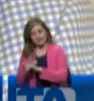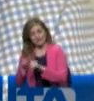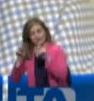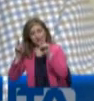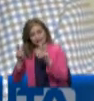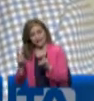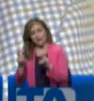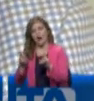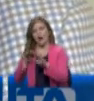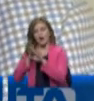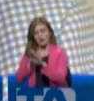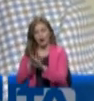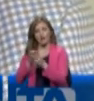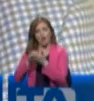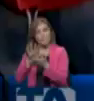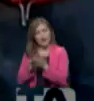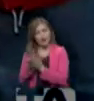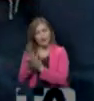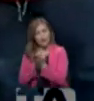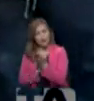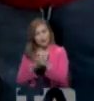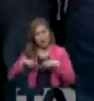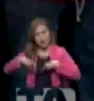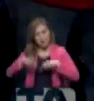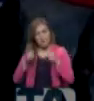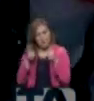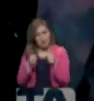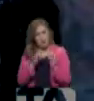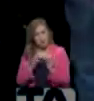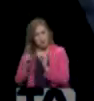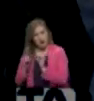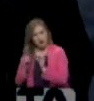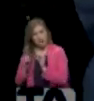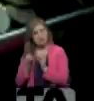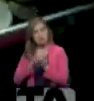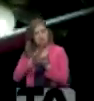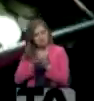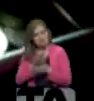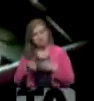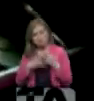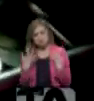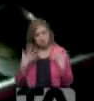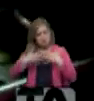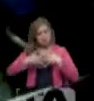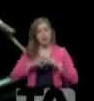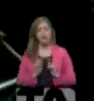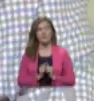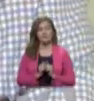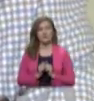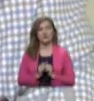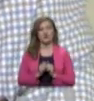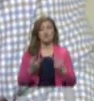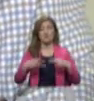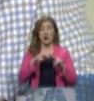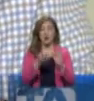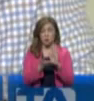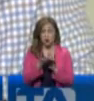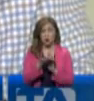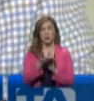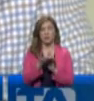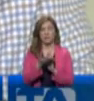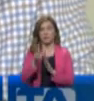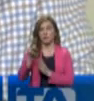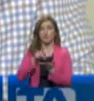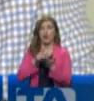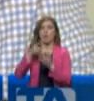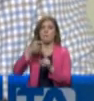de la movilidad tengan asidero. Incluso plantea una revisión tarifaria urgente, pero con condiciones. No debemos seguir con las